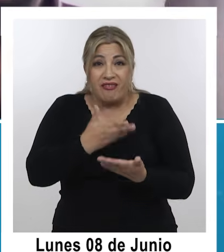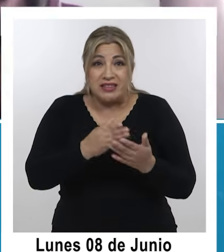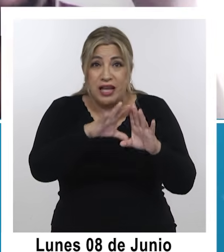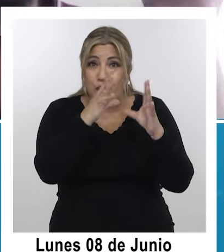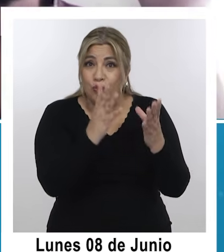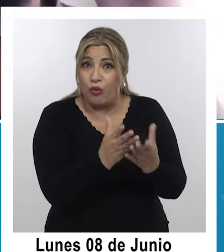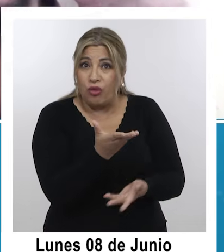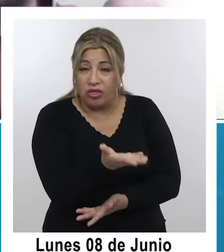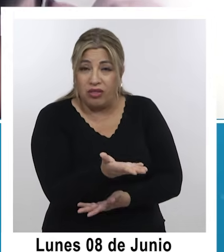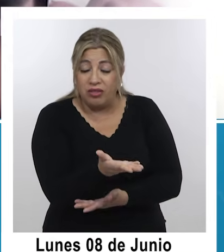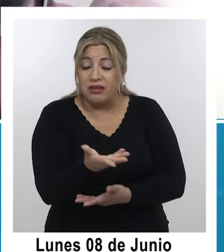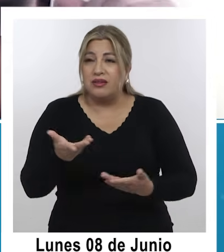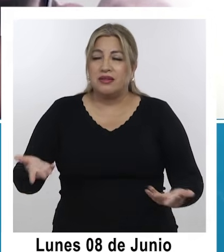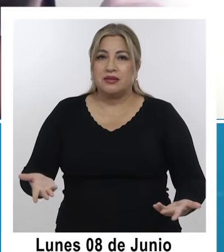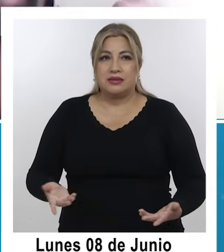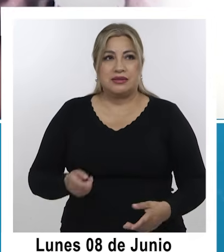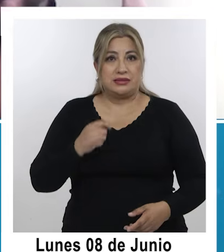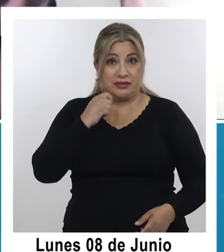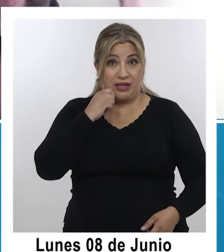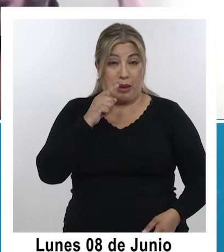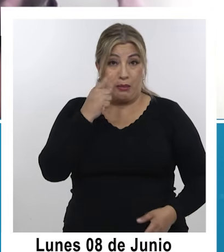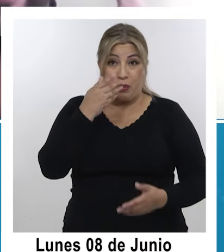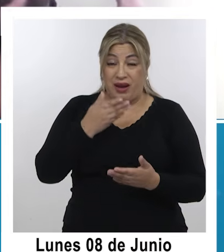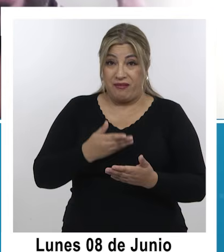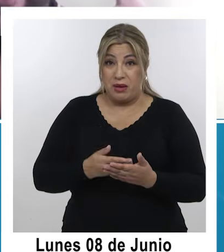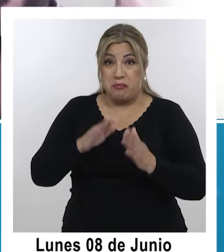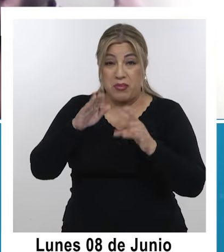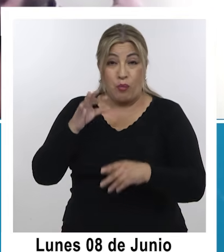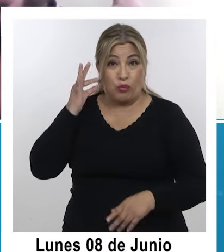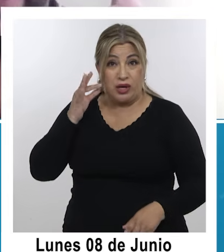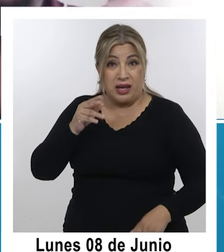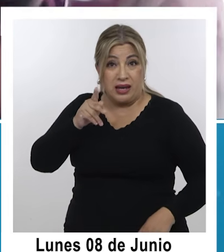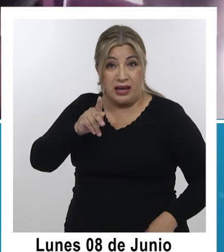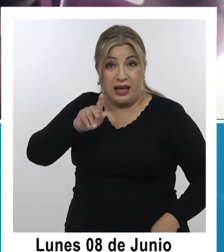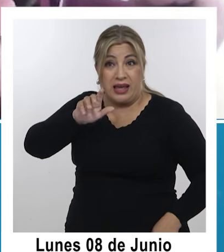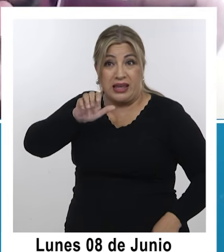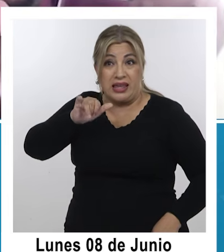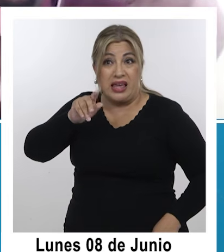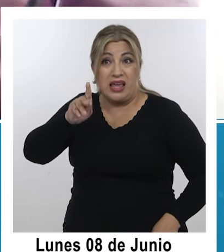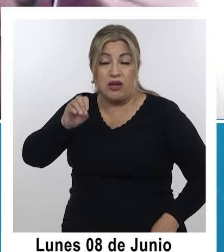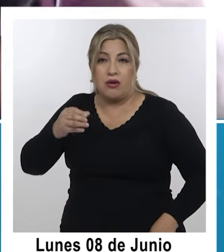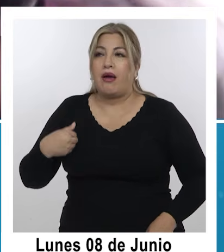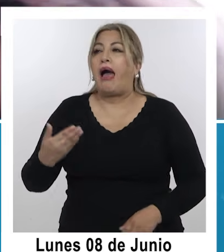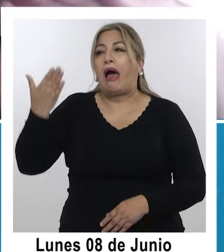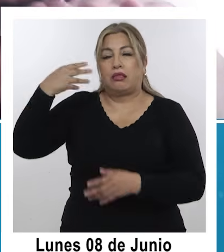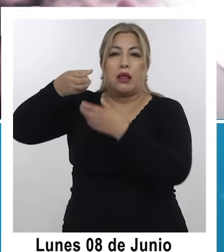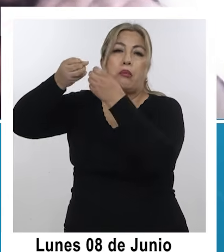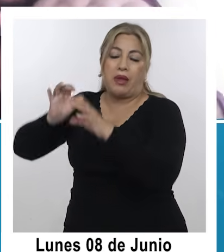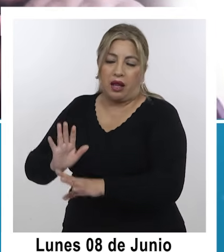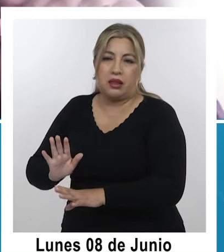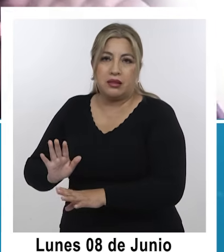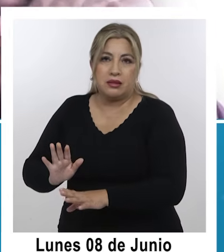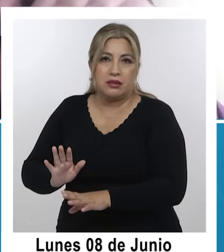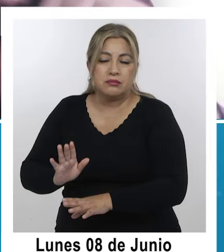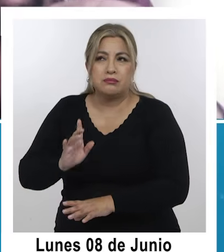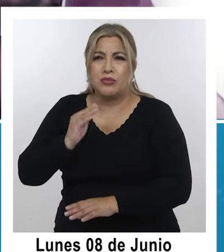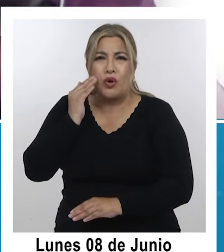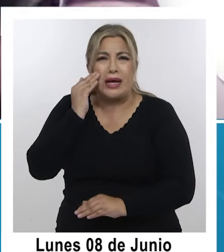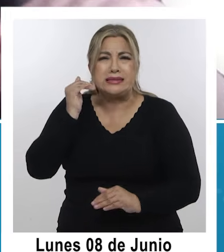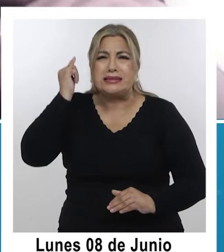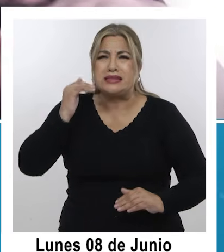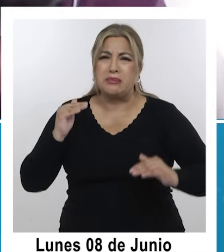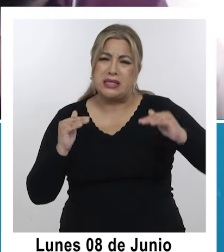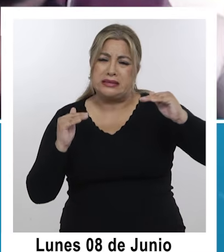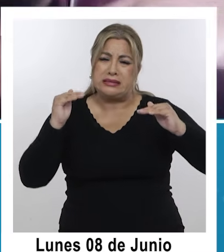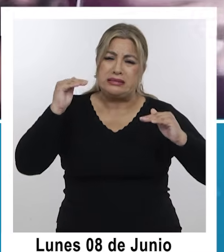¿verdad? Y no es la primera vez que pasa con Keiko Fujimori. Ha perdido las otras elecciones y han sido también así estrechas,